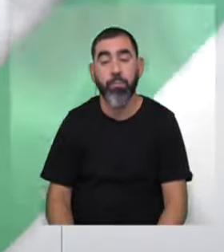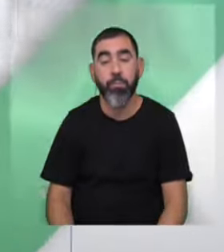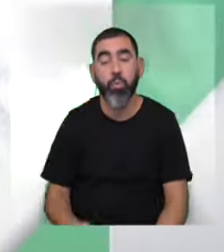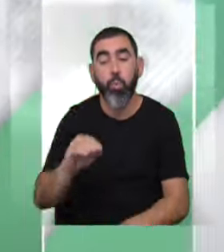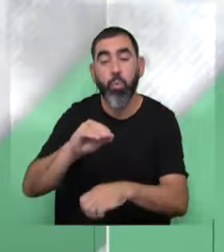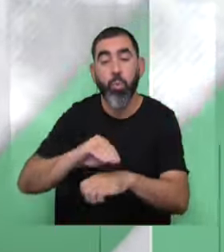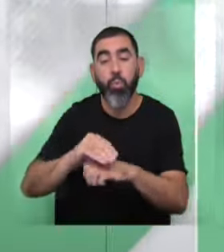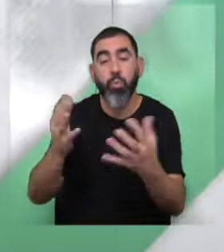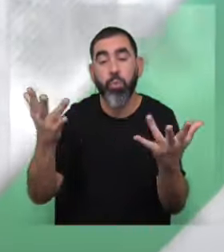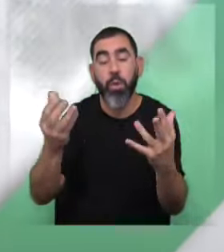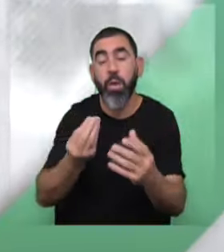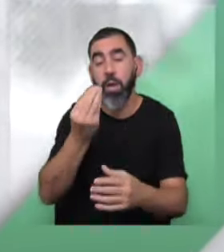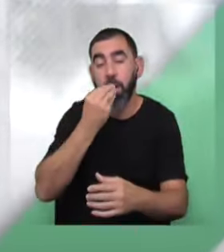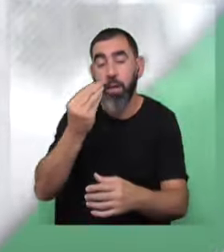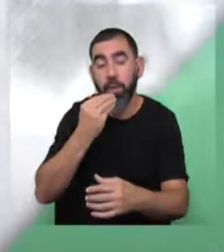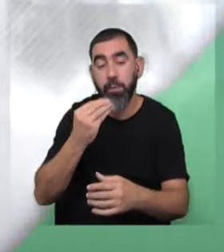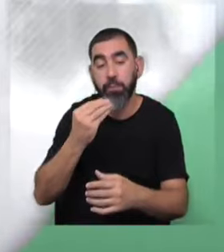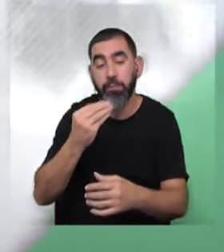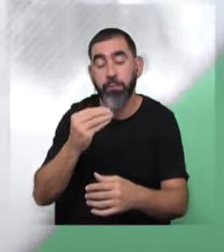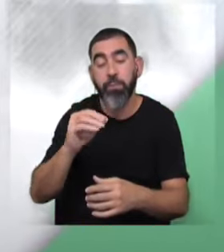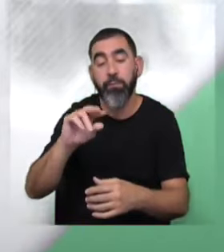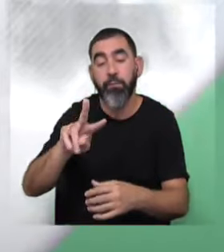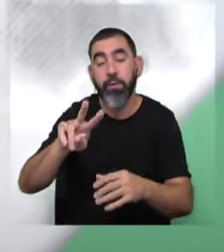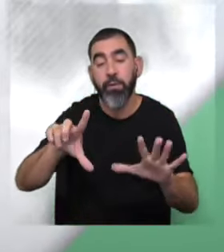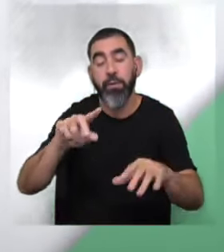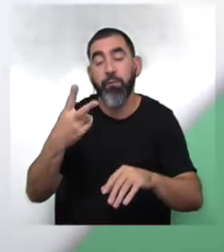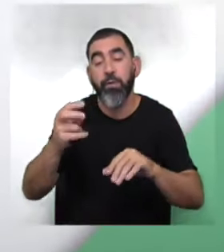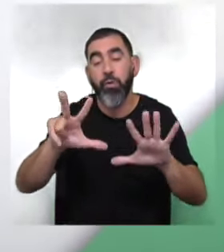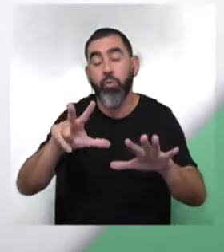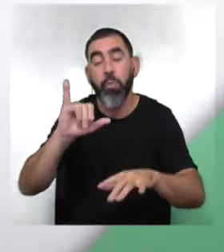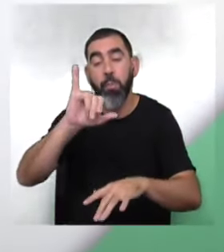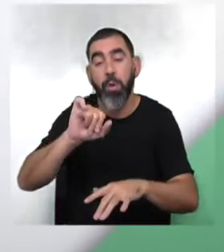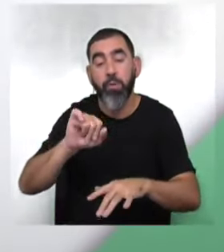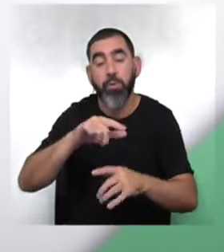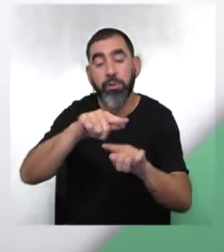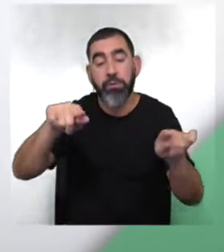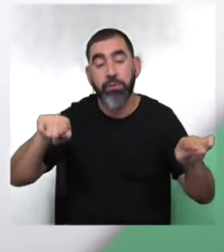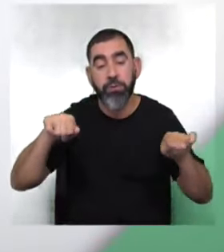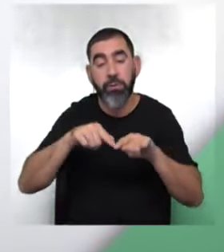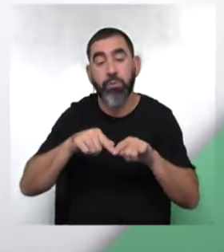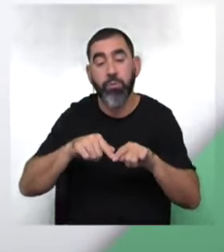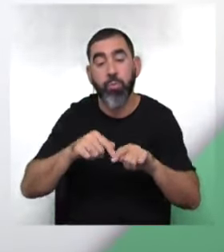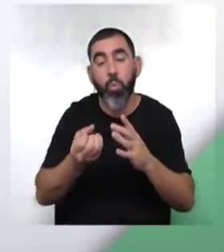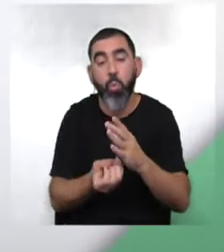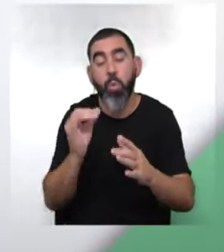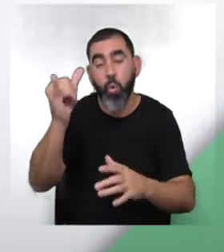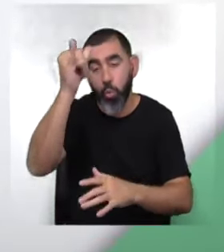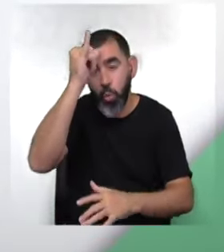Curso de manipulación de alimentos se dictará el 27 y 28 de mayo en el Salón Comunal Nuevo Colón.